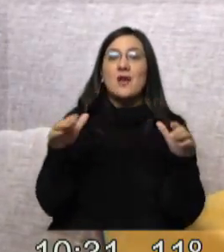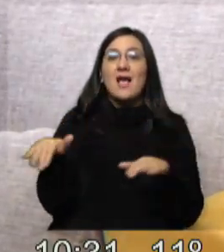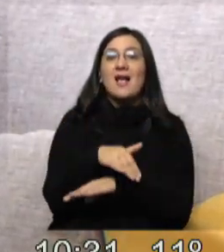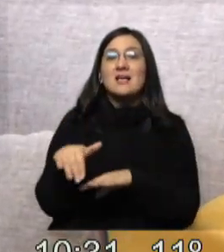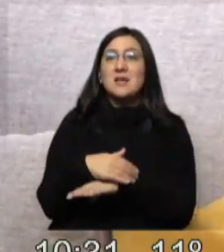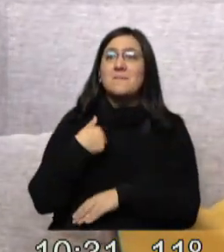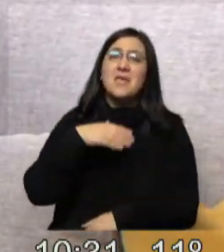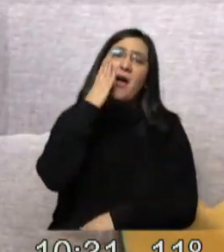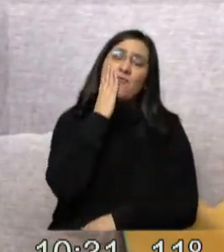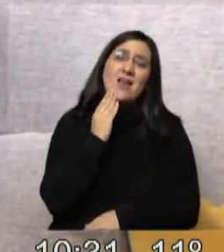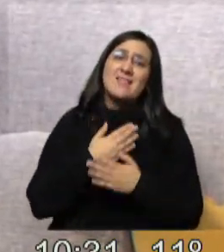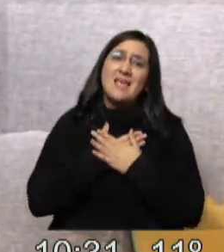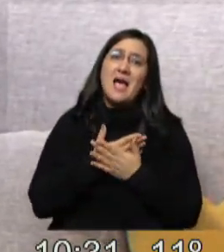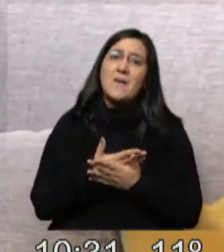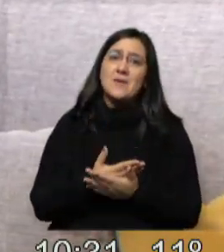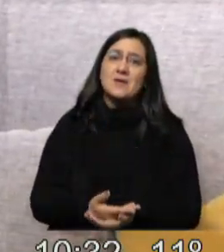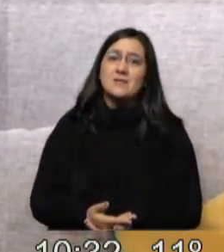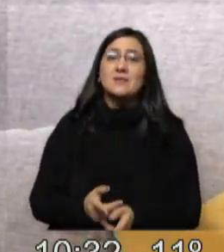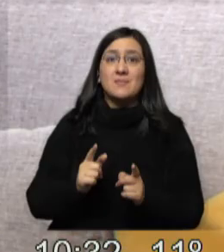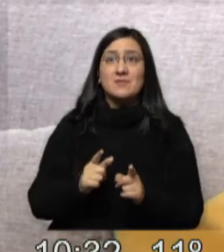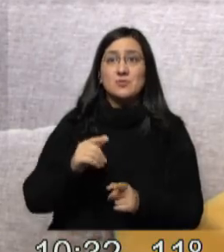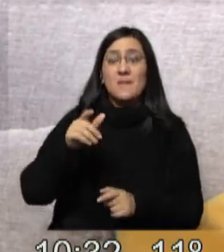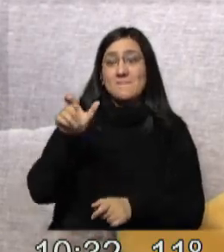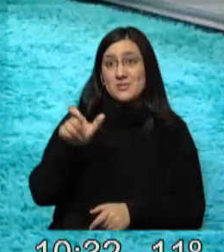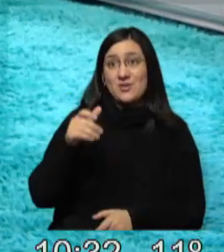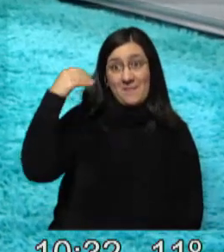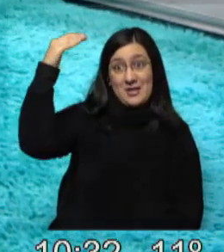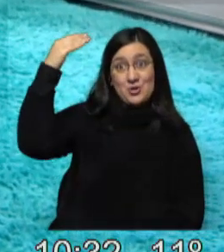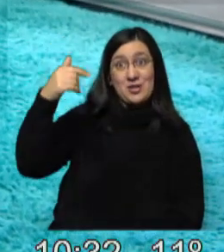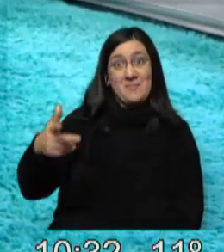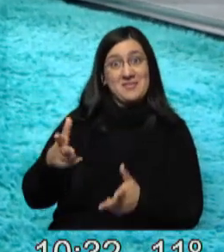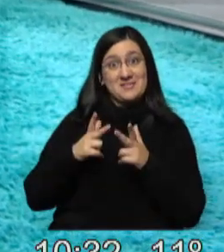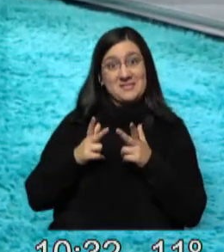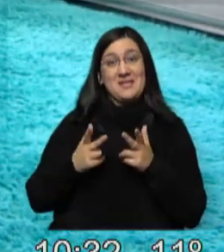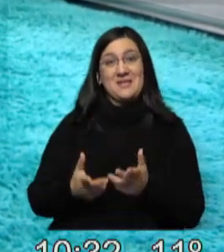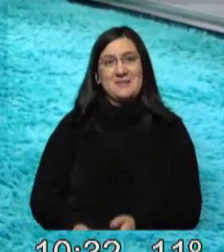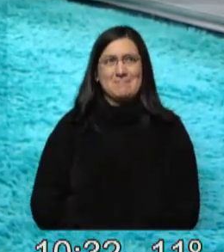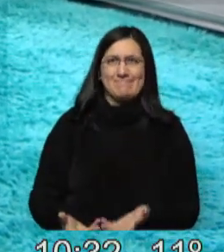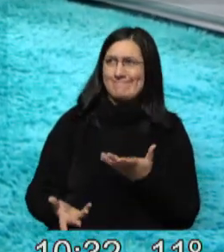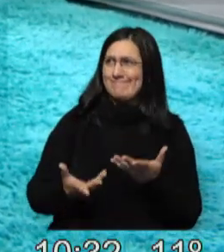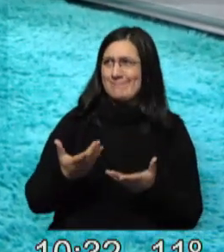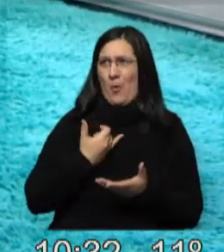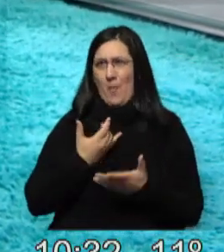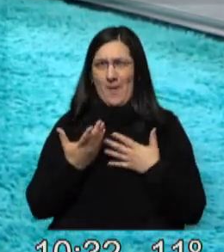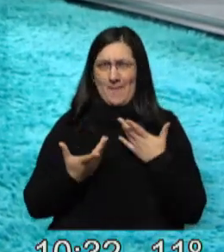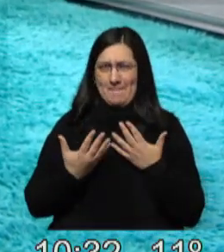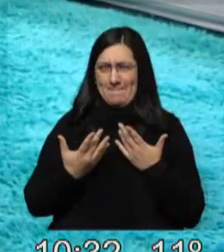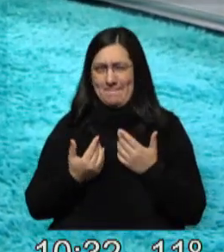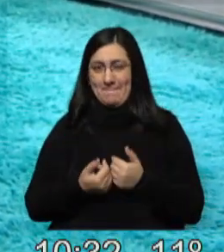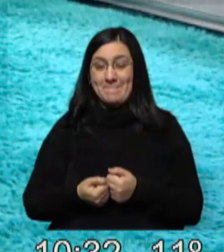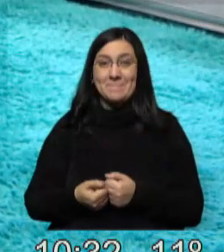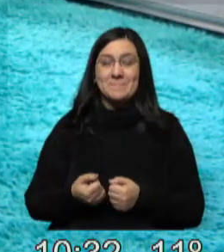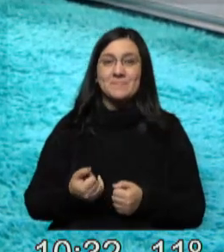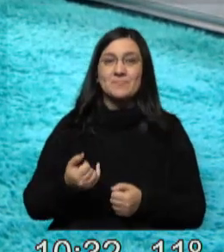dicen, mi abuela te aman, ¿viste? Y es una persona grande también la que me dice. ¿Cómo te lleva eso de...? No me cierra, ¿viste? Los números. ¿No? De ser esto